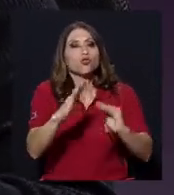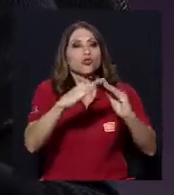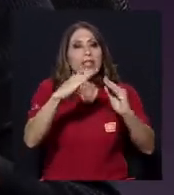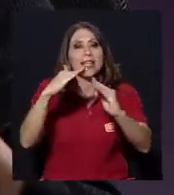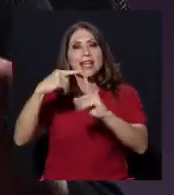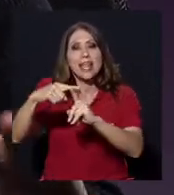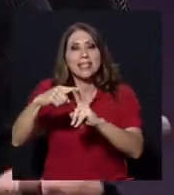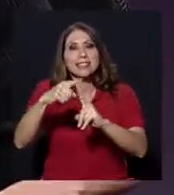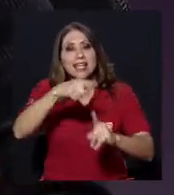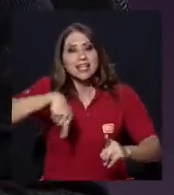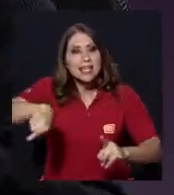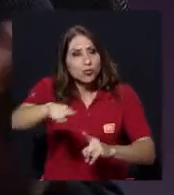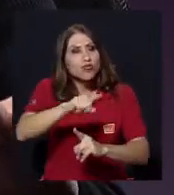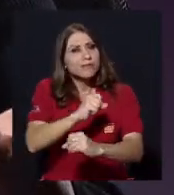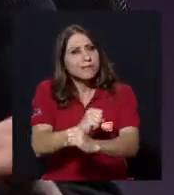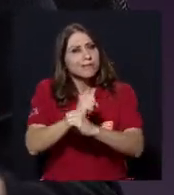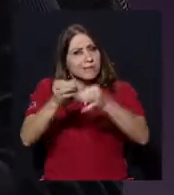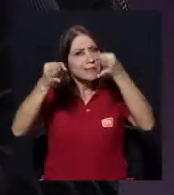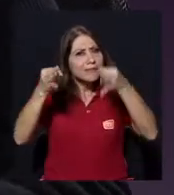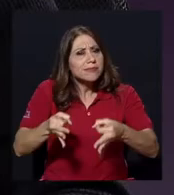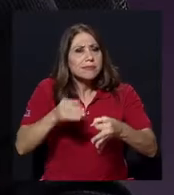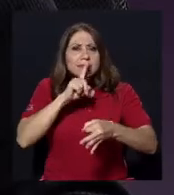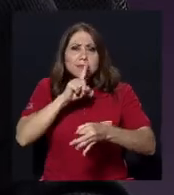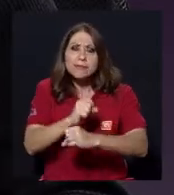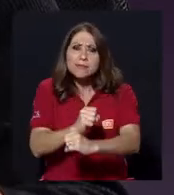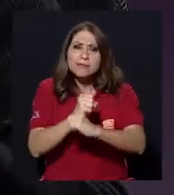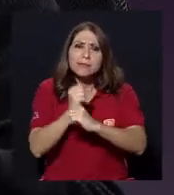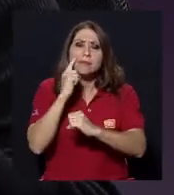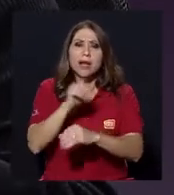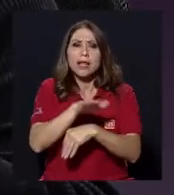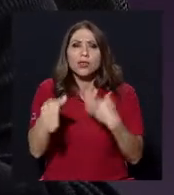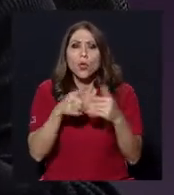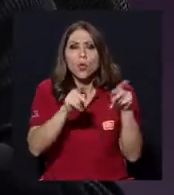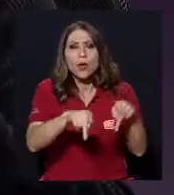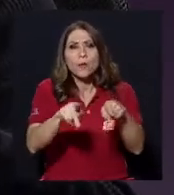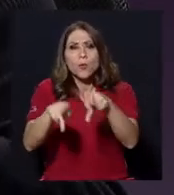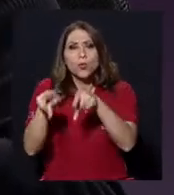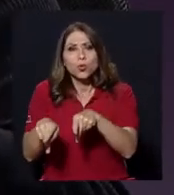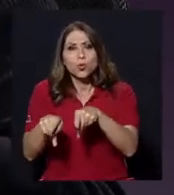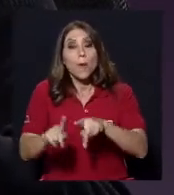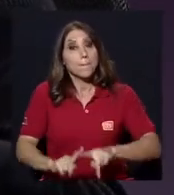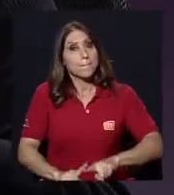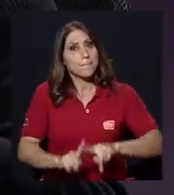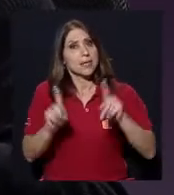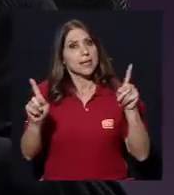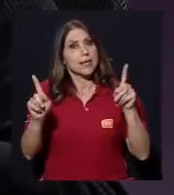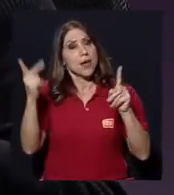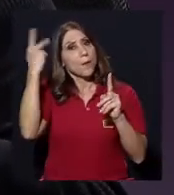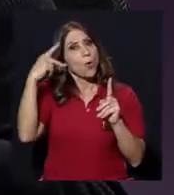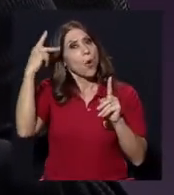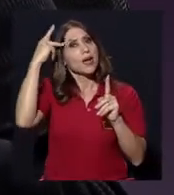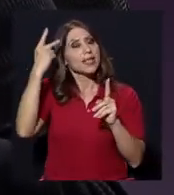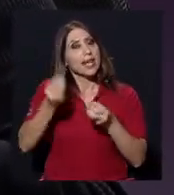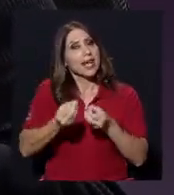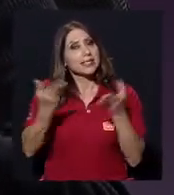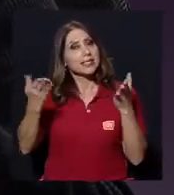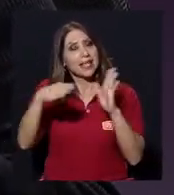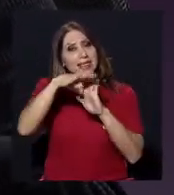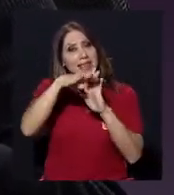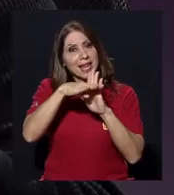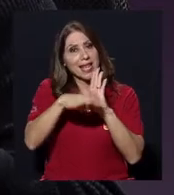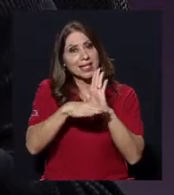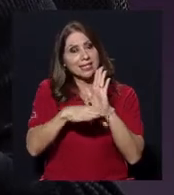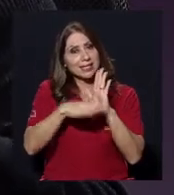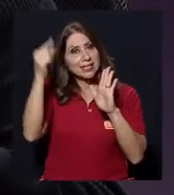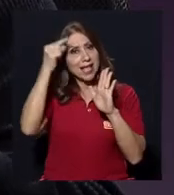está absolutamente garantizado para todo el mundo. El asunto es que entonces las políticas del Estado, ¿verdad?, van